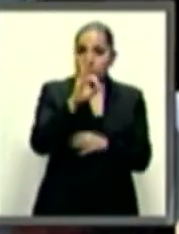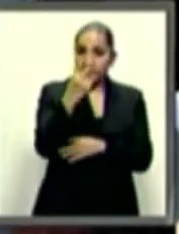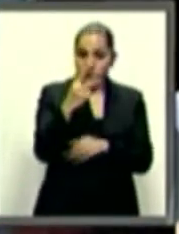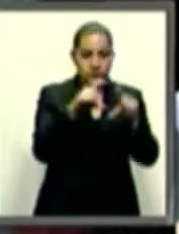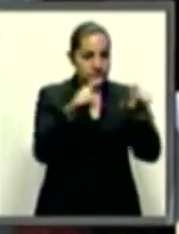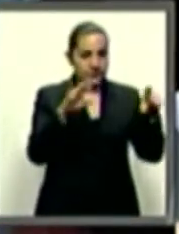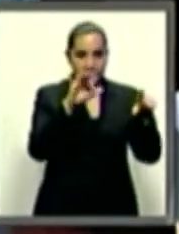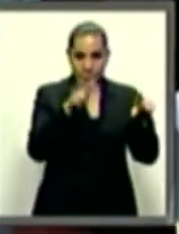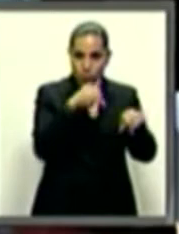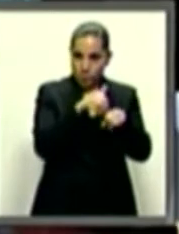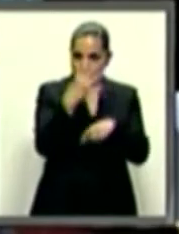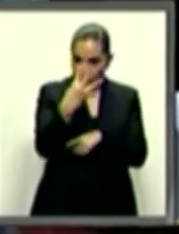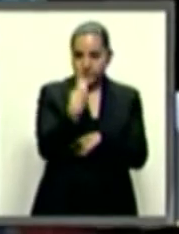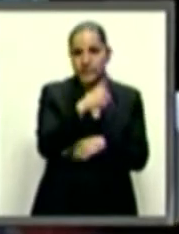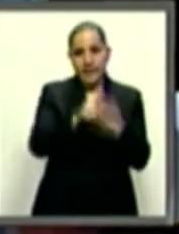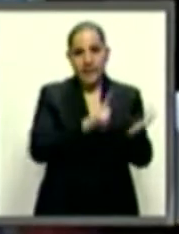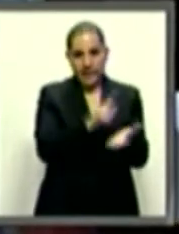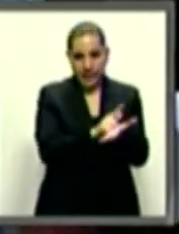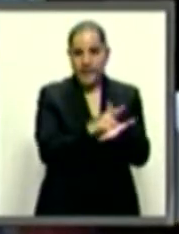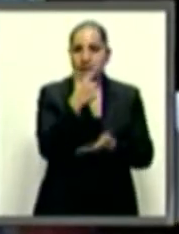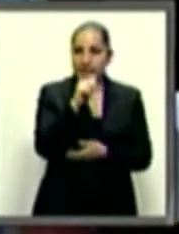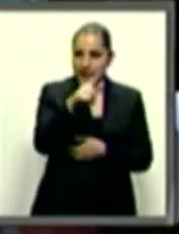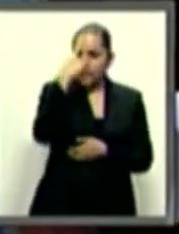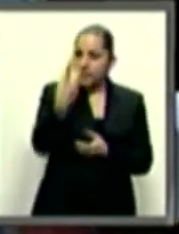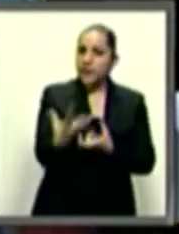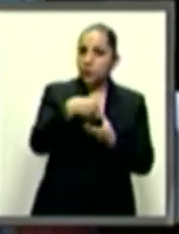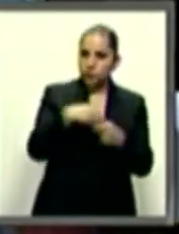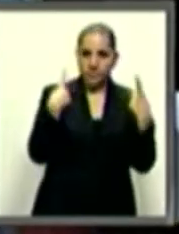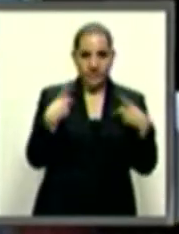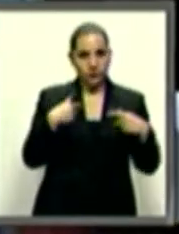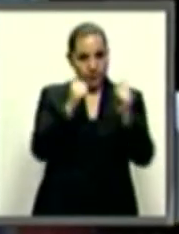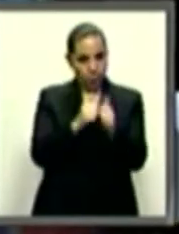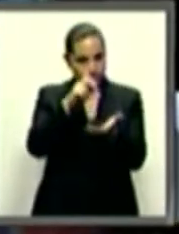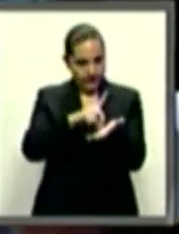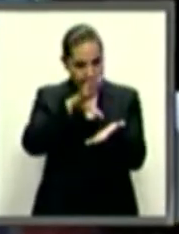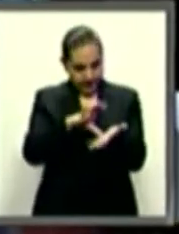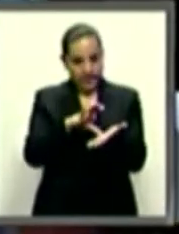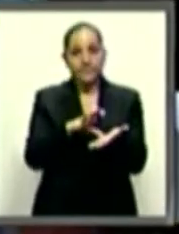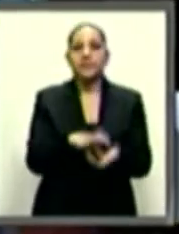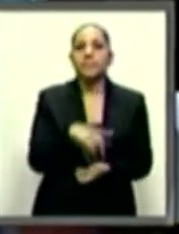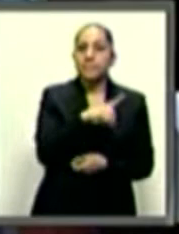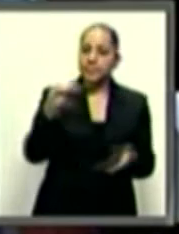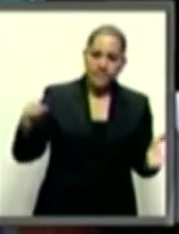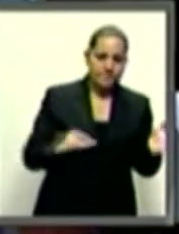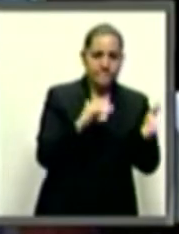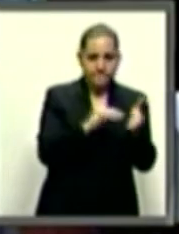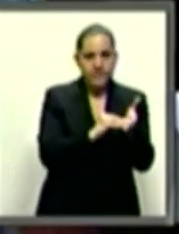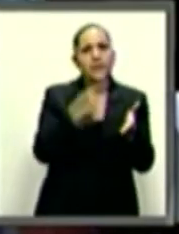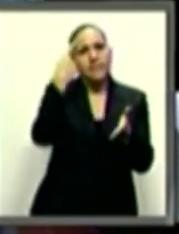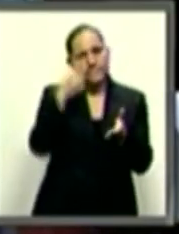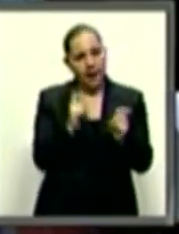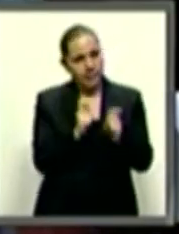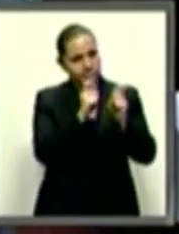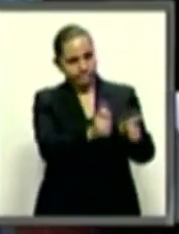42 de la Ley General para la Inclusión de las Personas con Discapacidad, incorporando como facultad